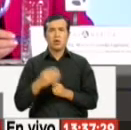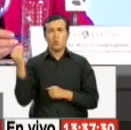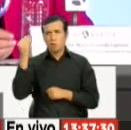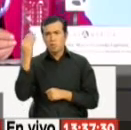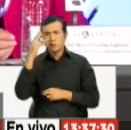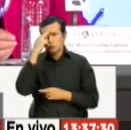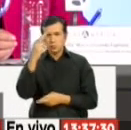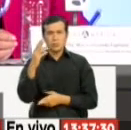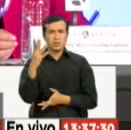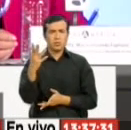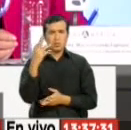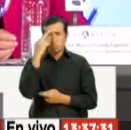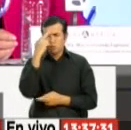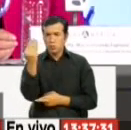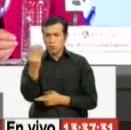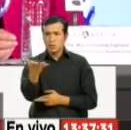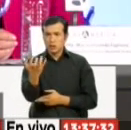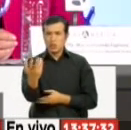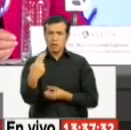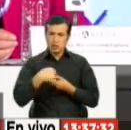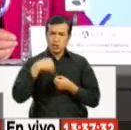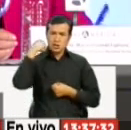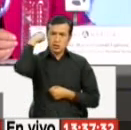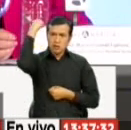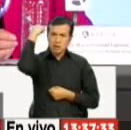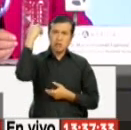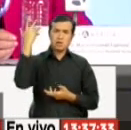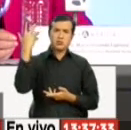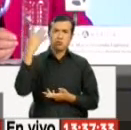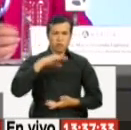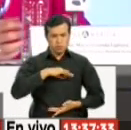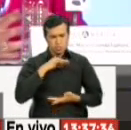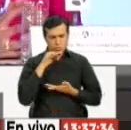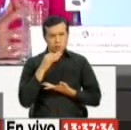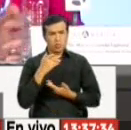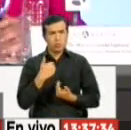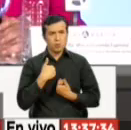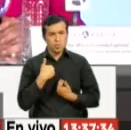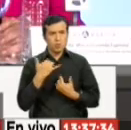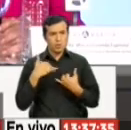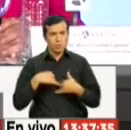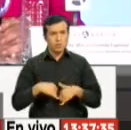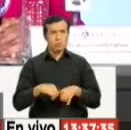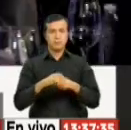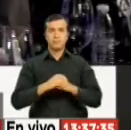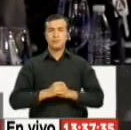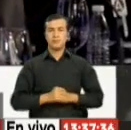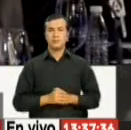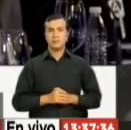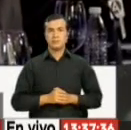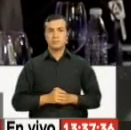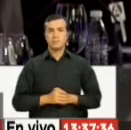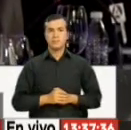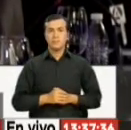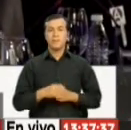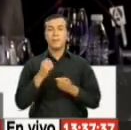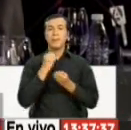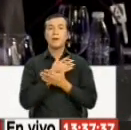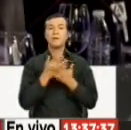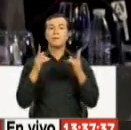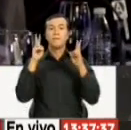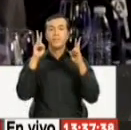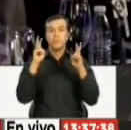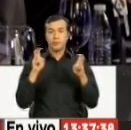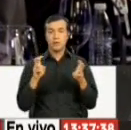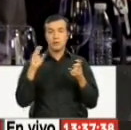jóvenes que también quieren ejercer su derecho a a hacerlo bien también se ha pronunciado sobre el